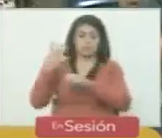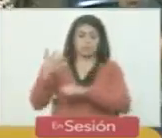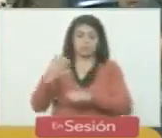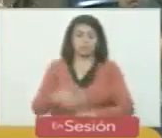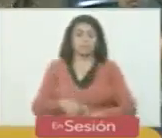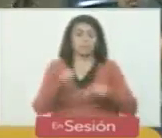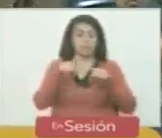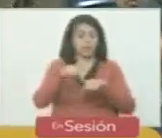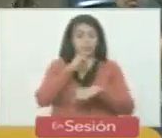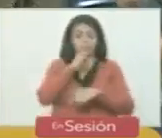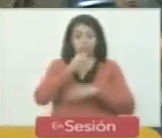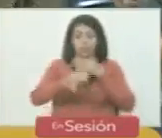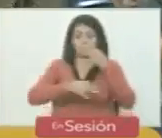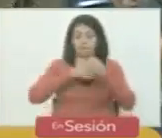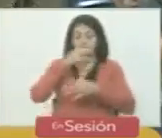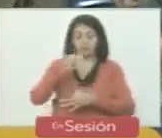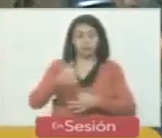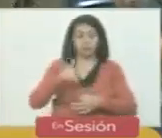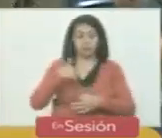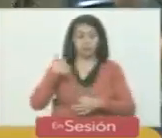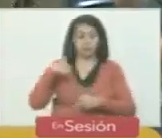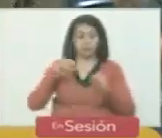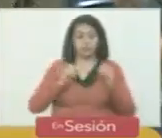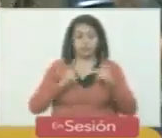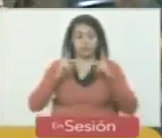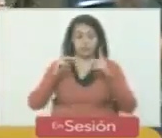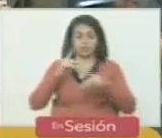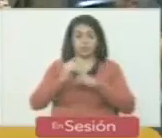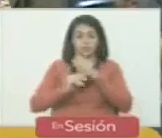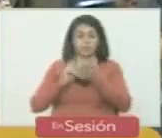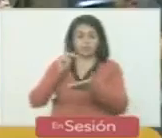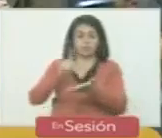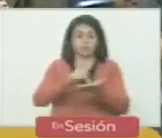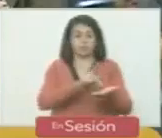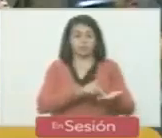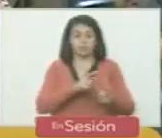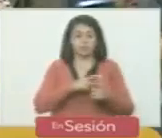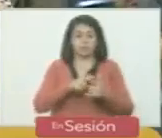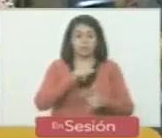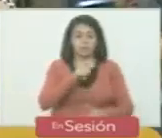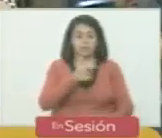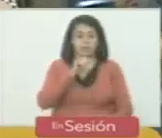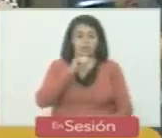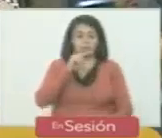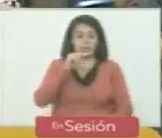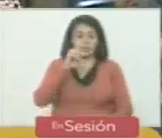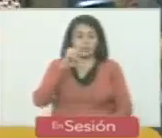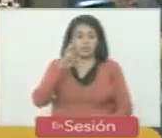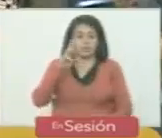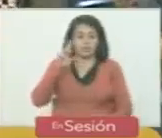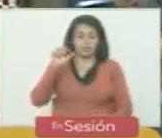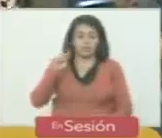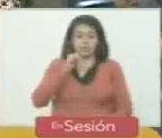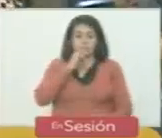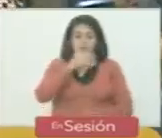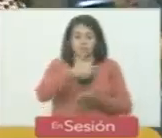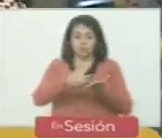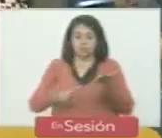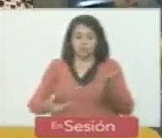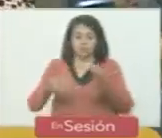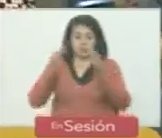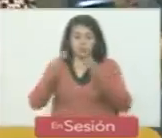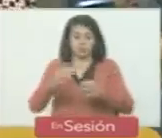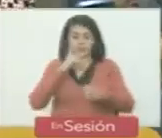En esa declaración, yo tuve la oportunidad de asistir a Ginebra, y en esa declaración